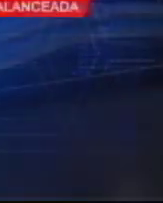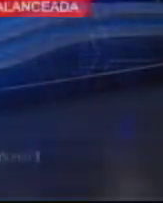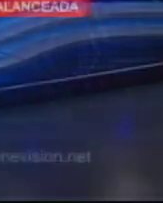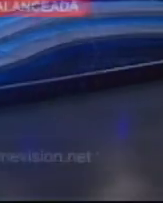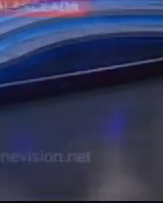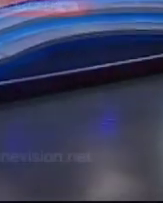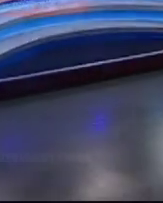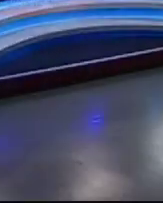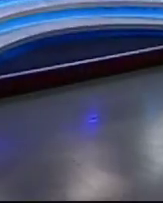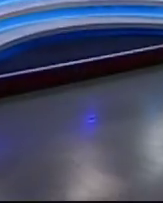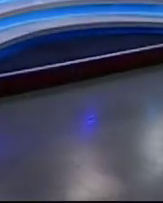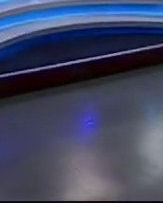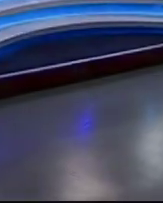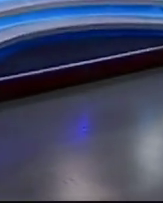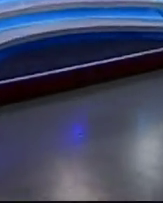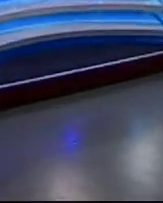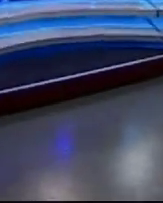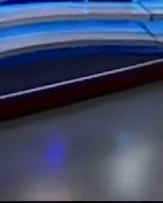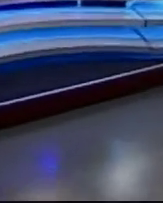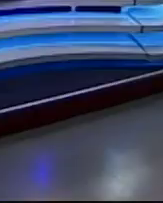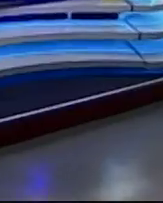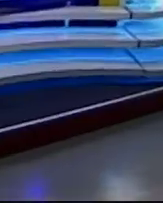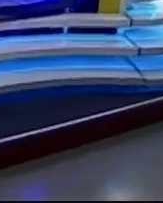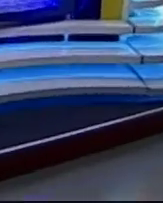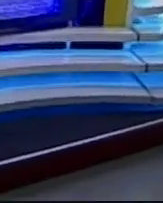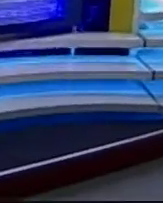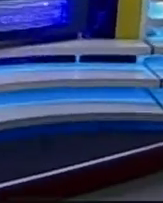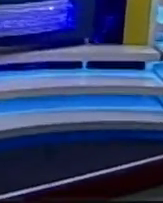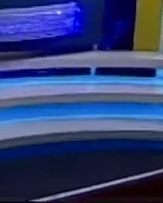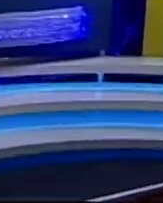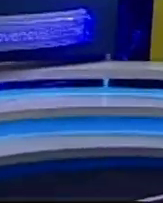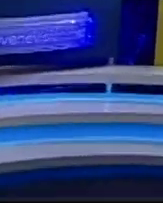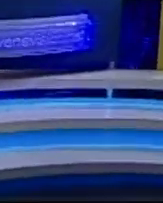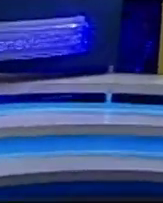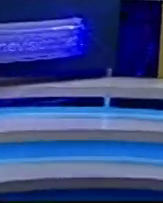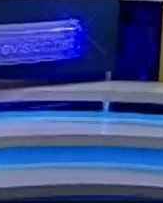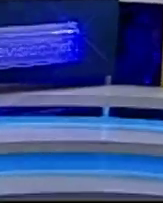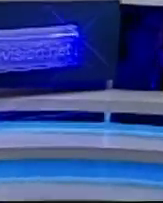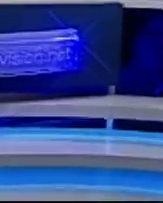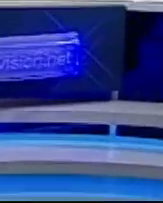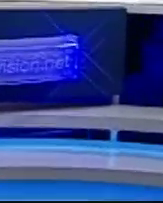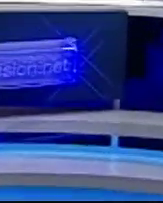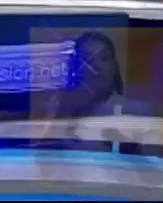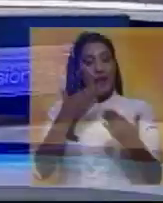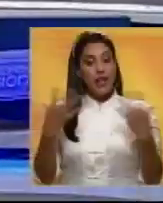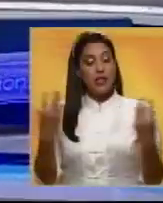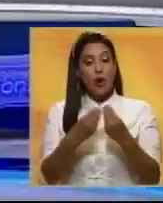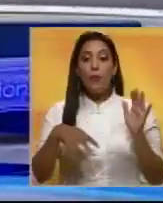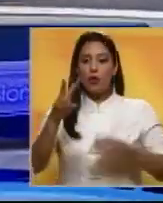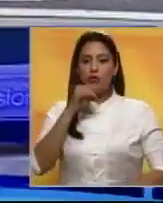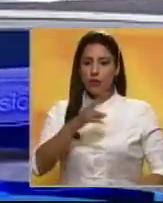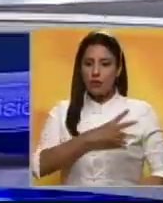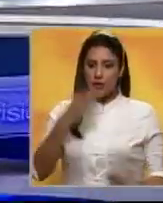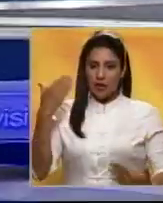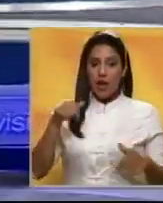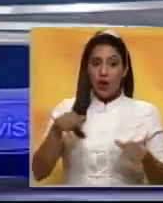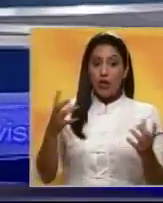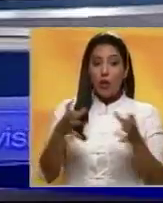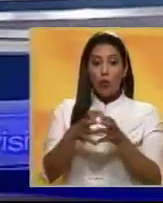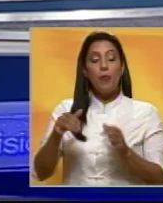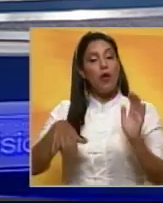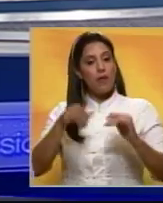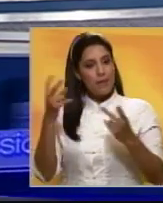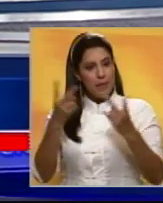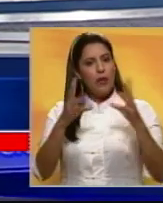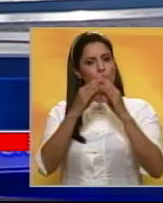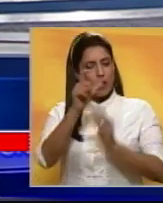Noticiero Venevisión. Información justa y balanceada. ¿Qué tal, amigos? Gracias por acompañarnos. Sean